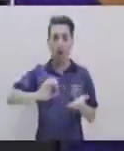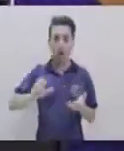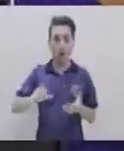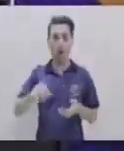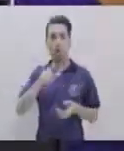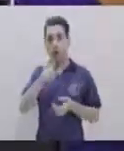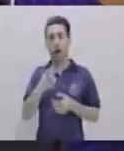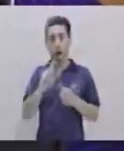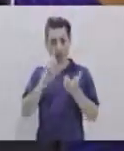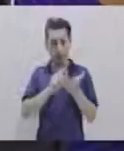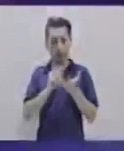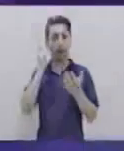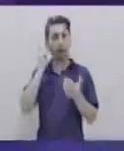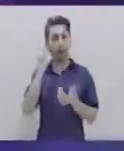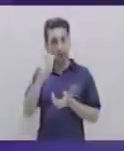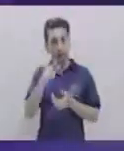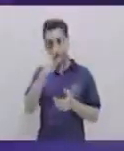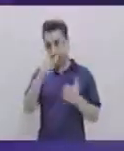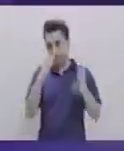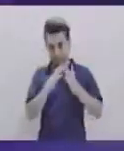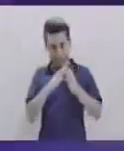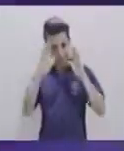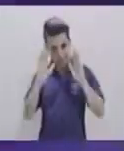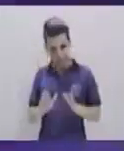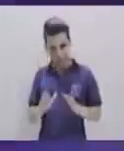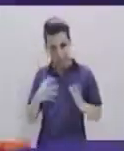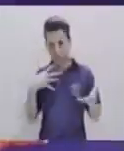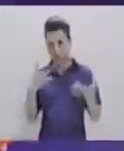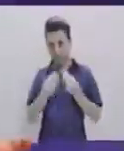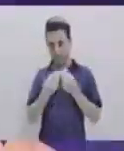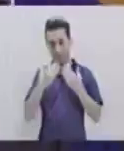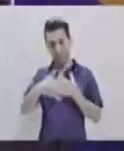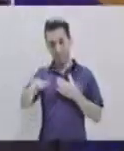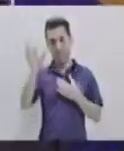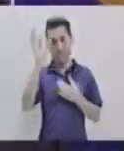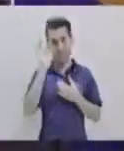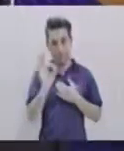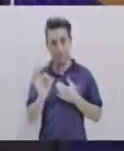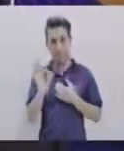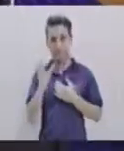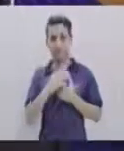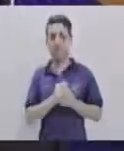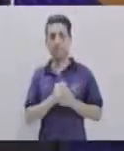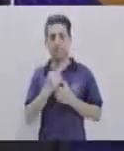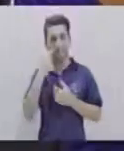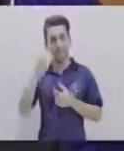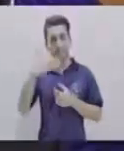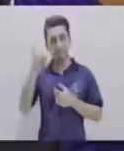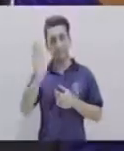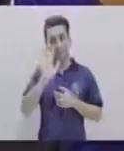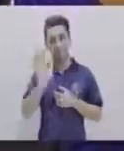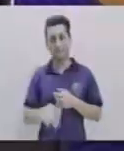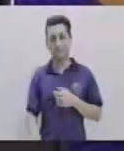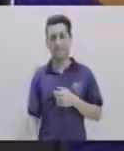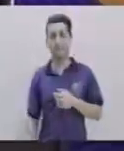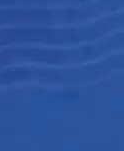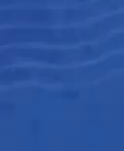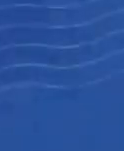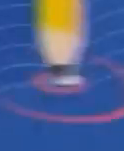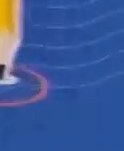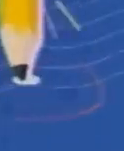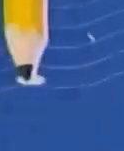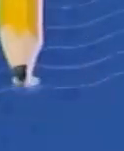jabón o gel antibacterial. Quédate en casa. Juntos saldremos adelante. Hasta la próxima.